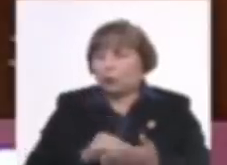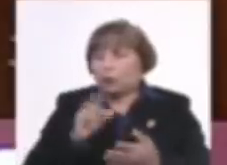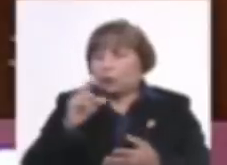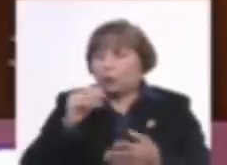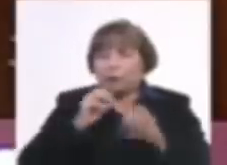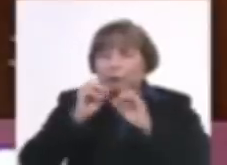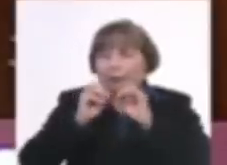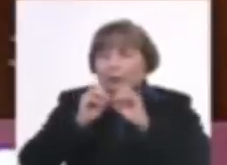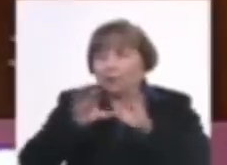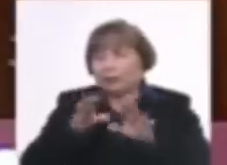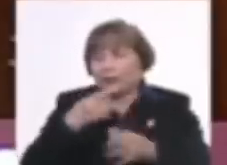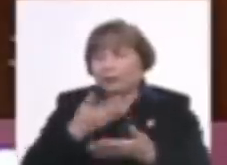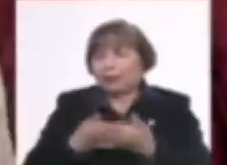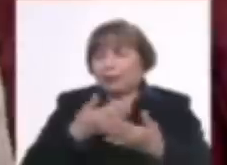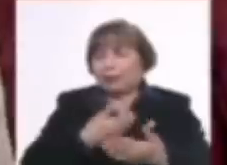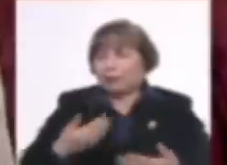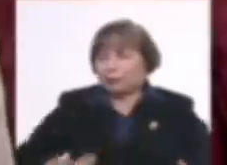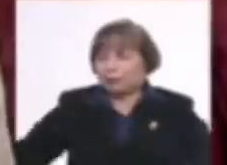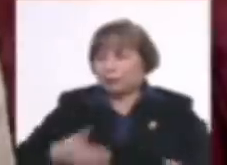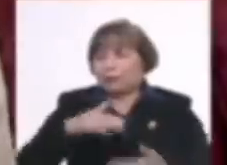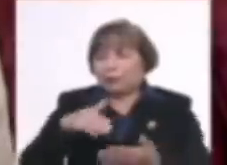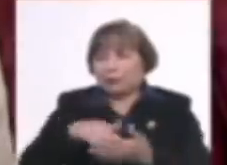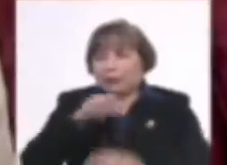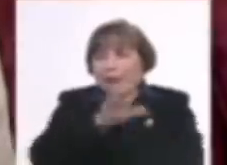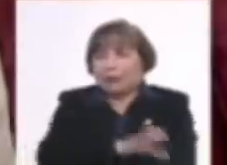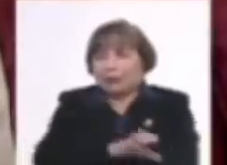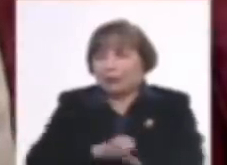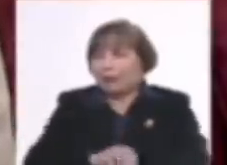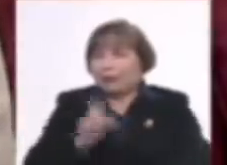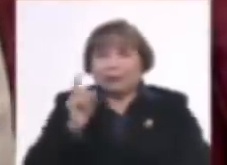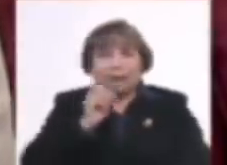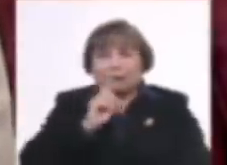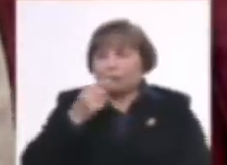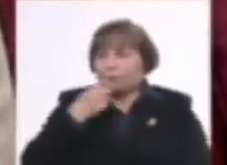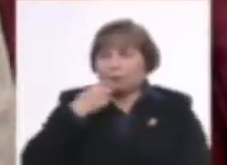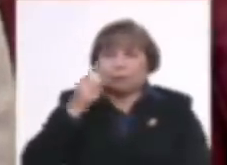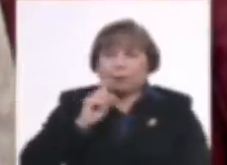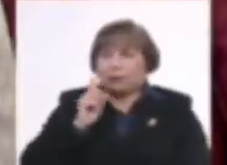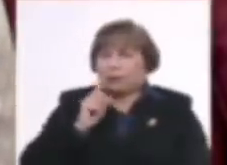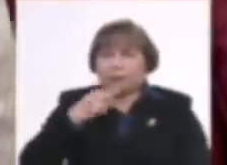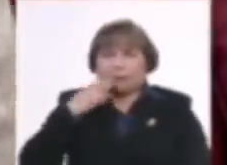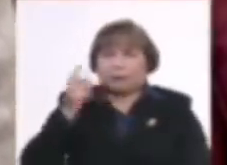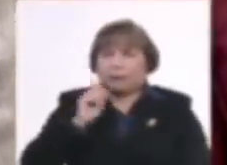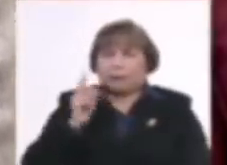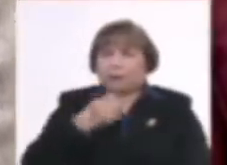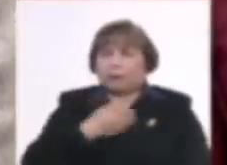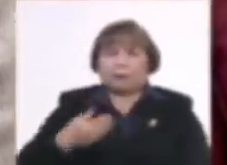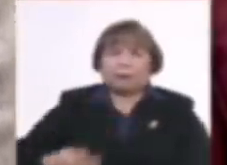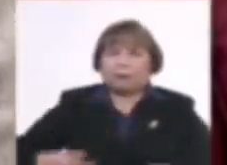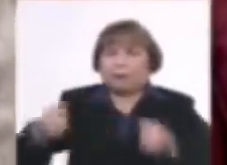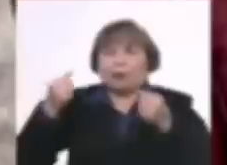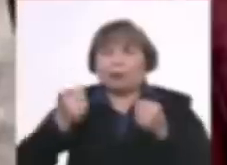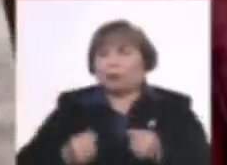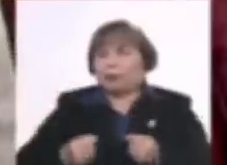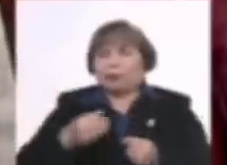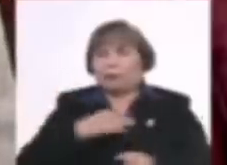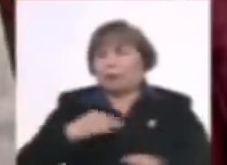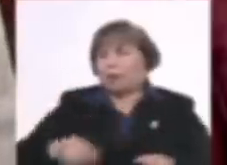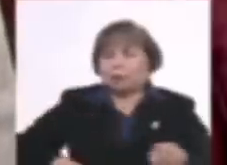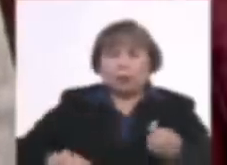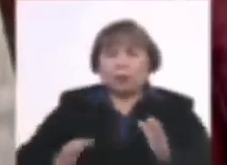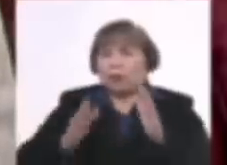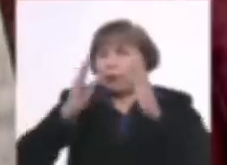No nos queda claro que usted diga que el gobierno central se refiere a Cajamarca. Yo no me he referido al Poder Ejecutivo o